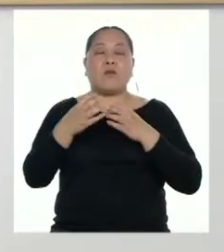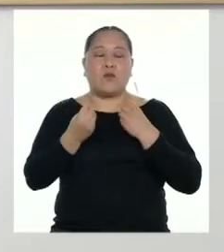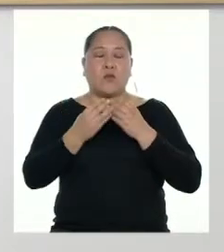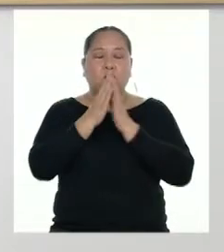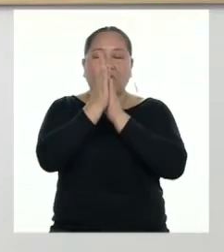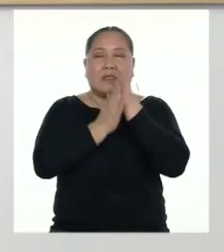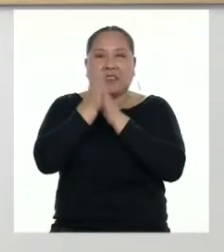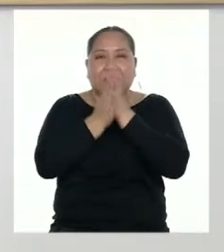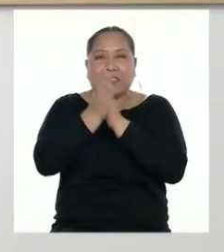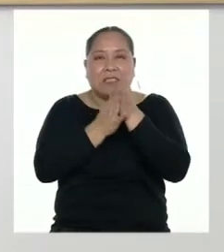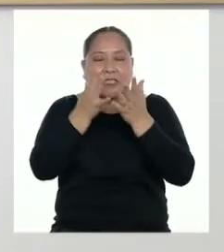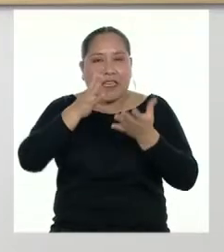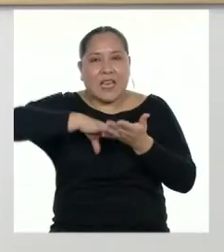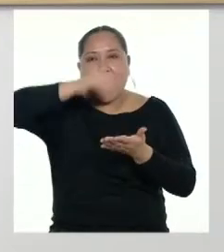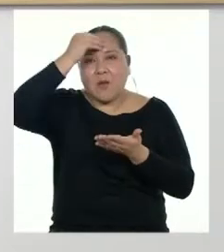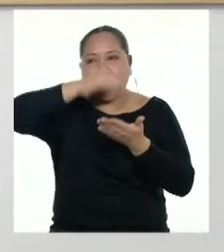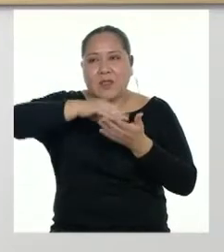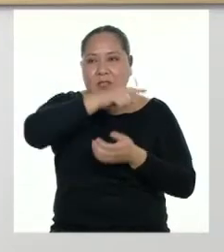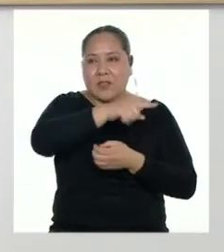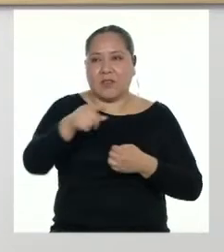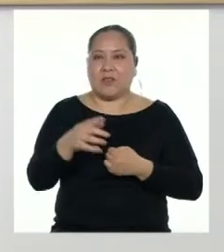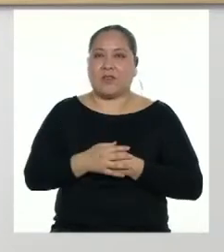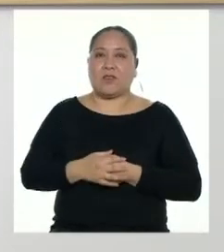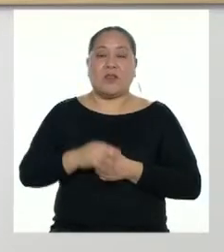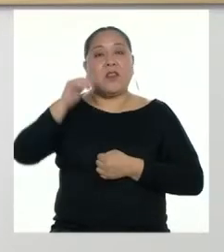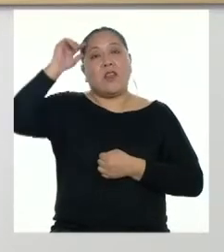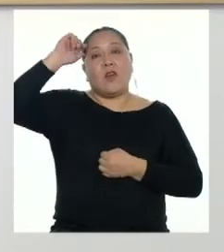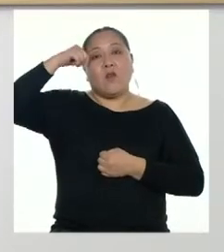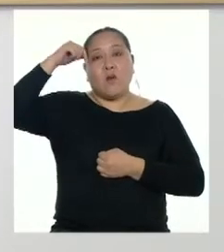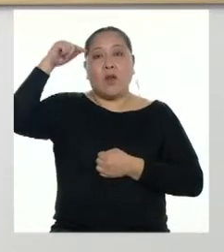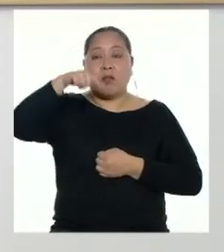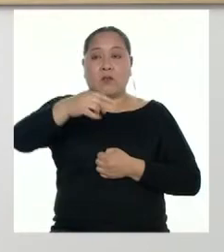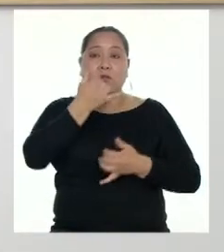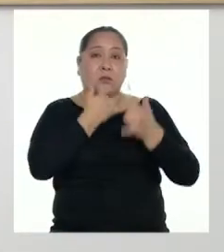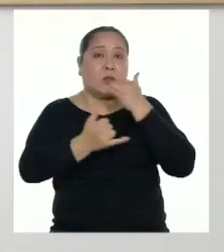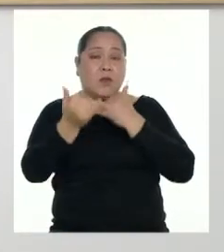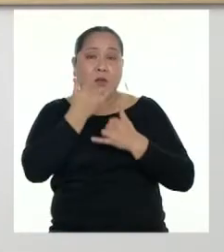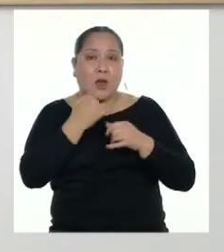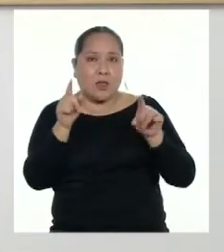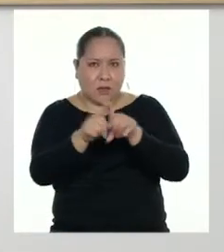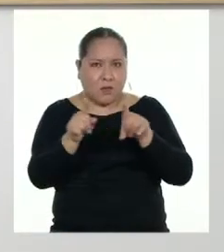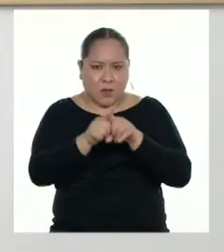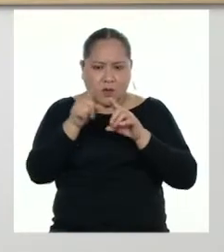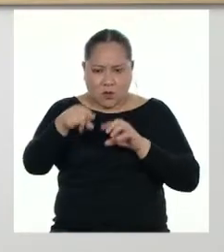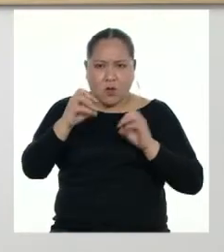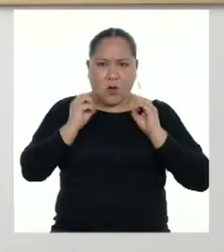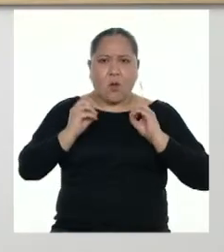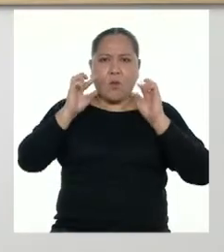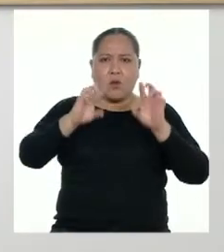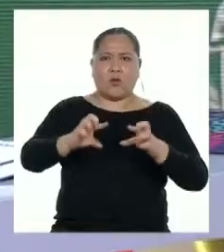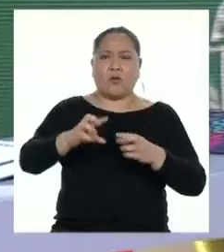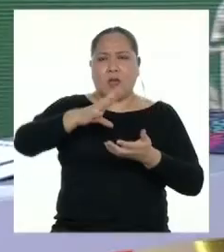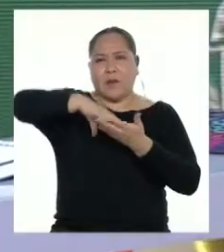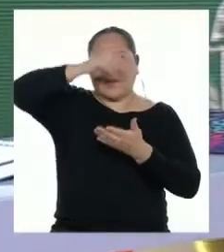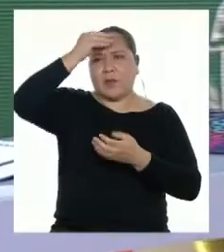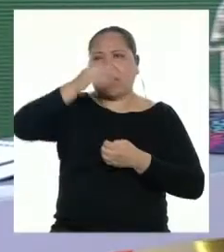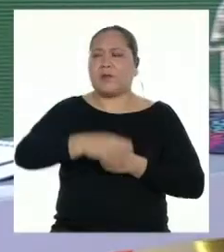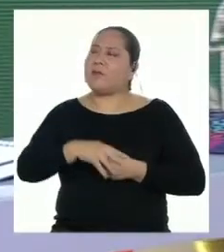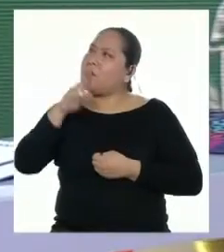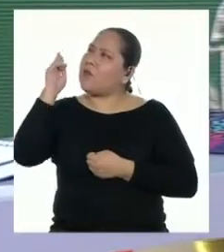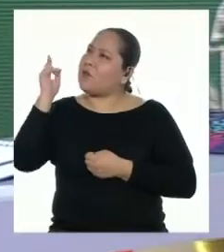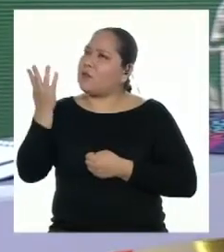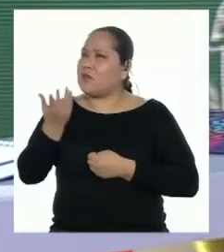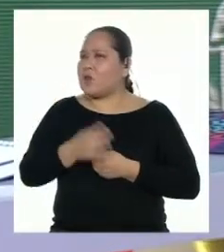voluntad y aprendiendo de ello. Recuerden que el equivocarnos también es una oportunidad de aprender.